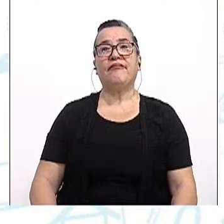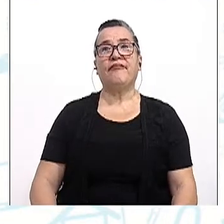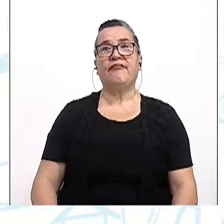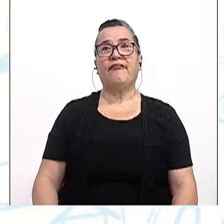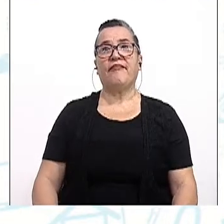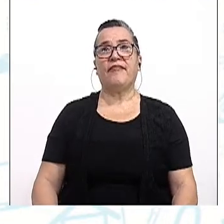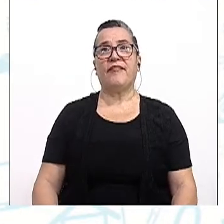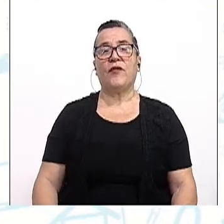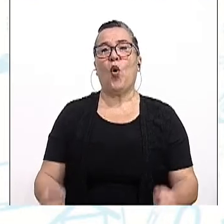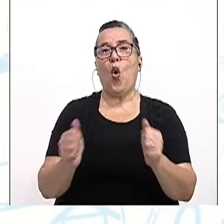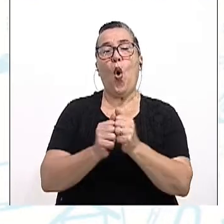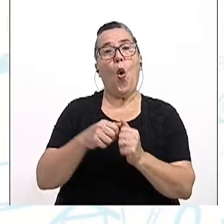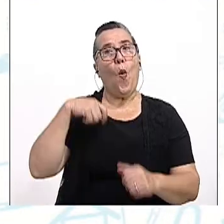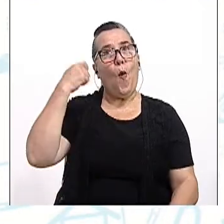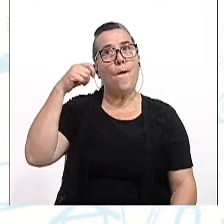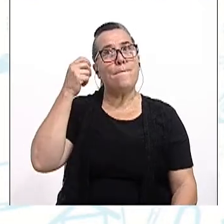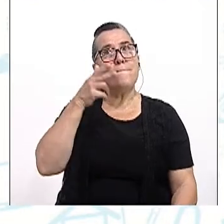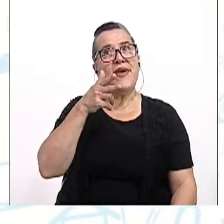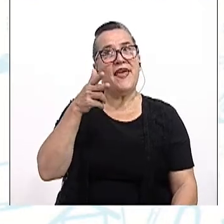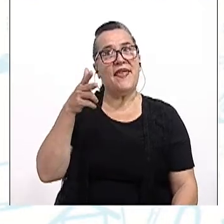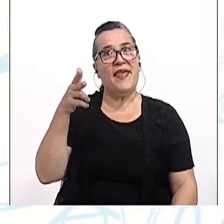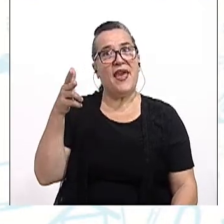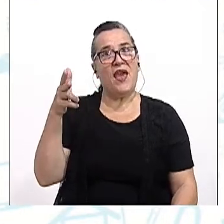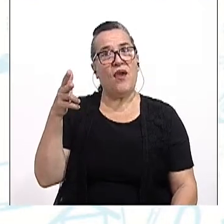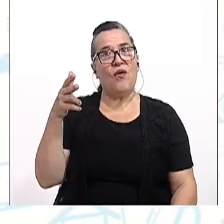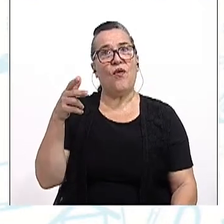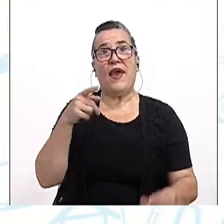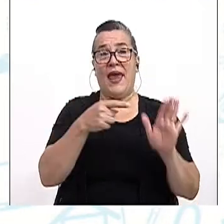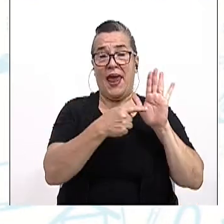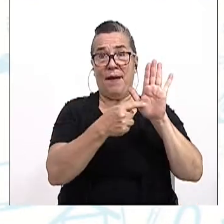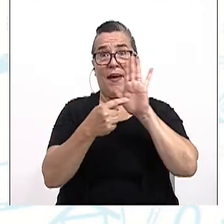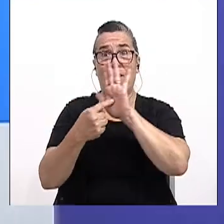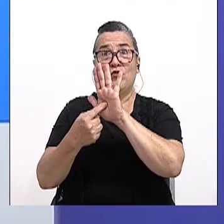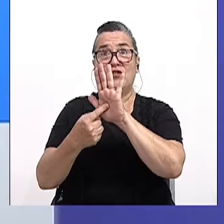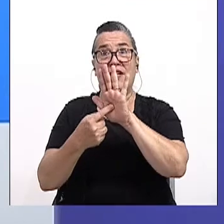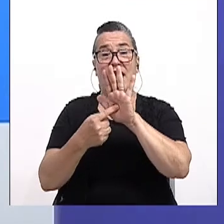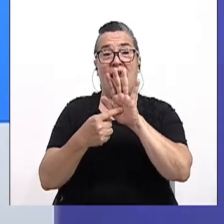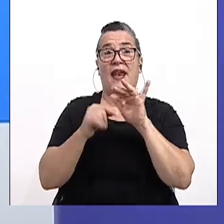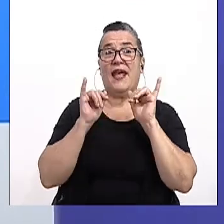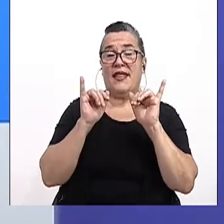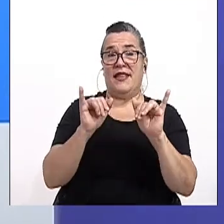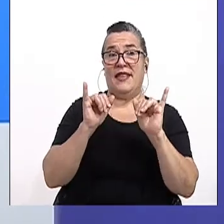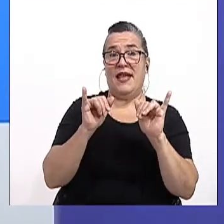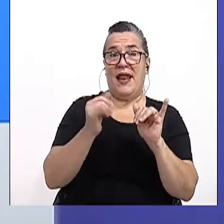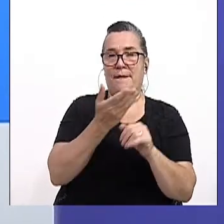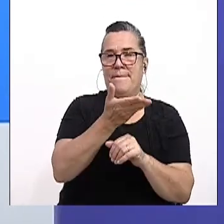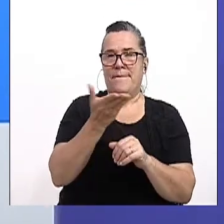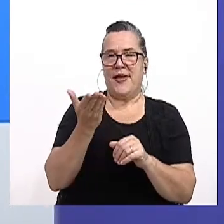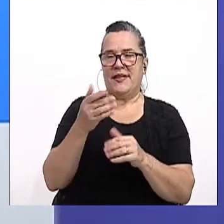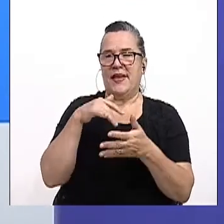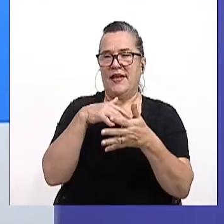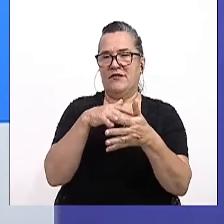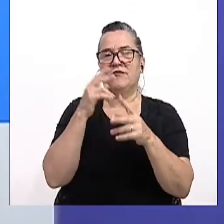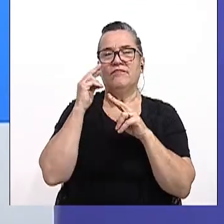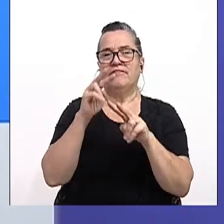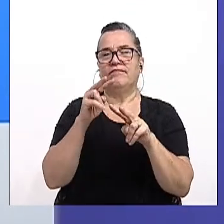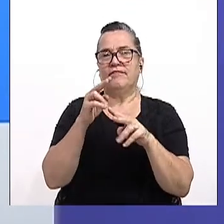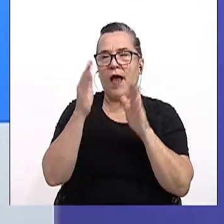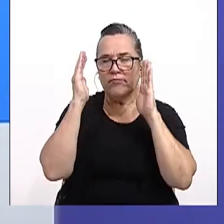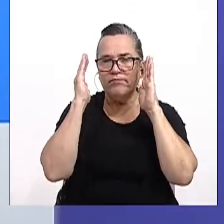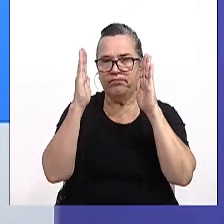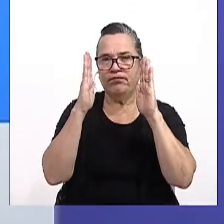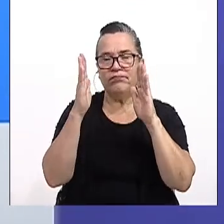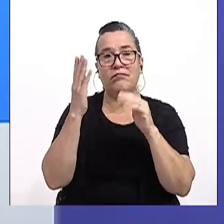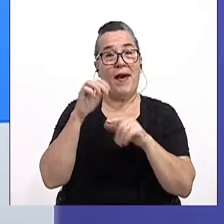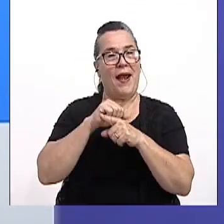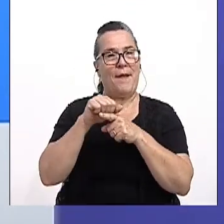con un video precisamente que va a ilustrarnos un poquito más de la materia en estudio. Veamos, presten atención para